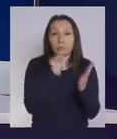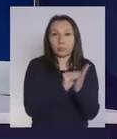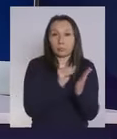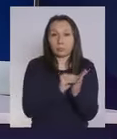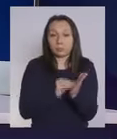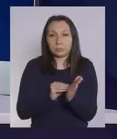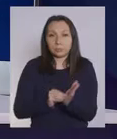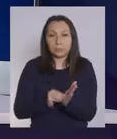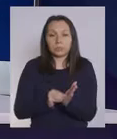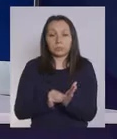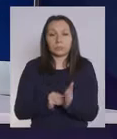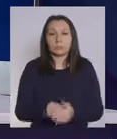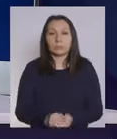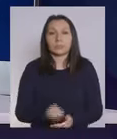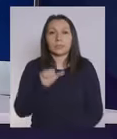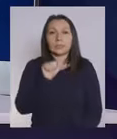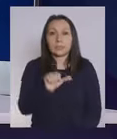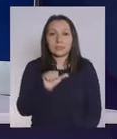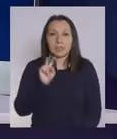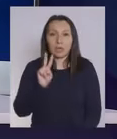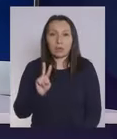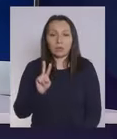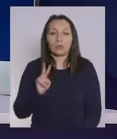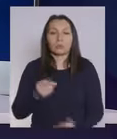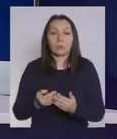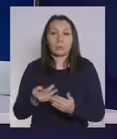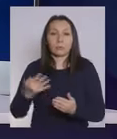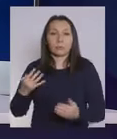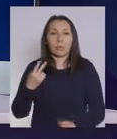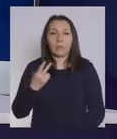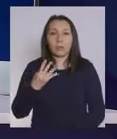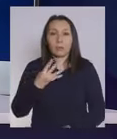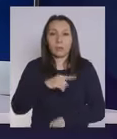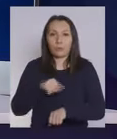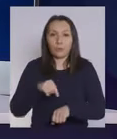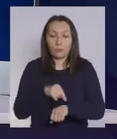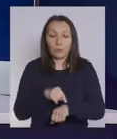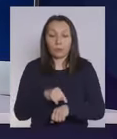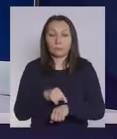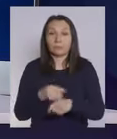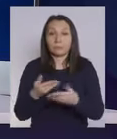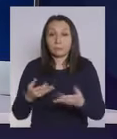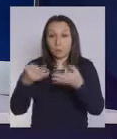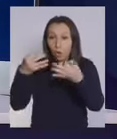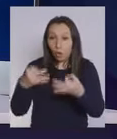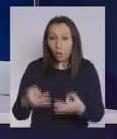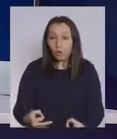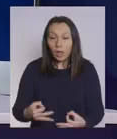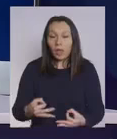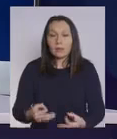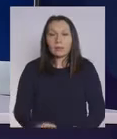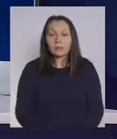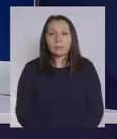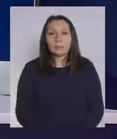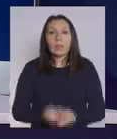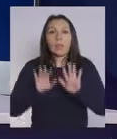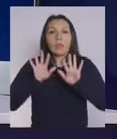inscritos, son 62 durante las últimas 24 horas, con lo cual la cifra asciende